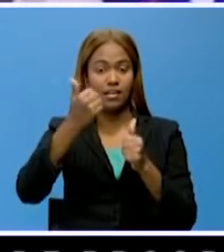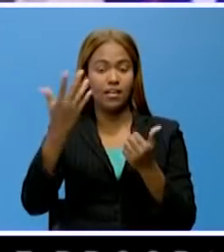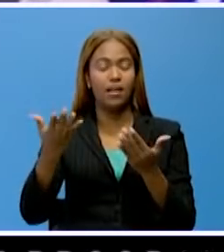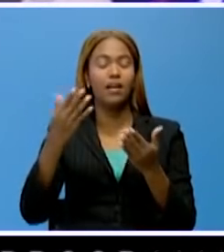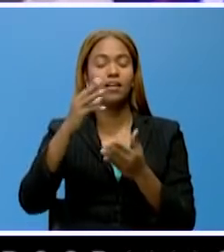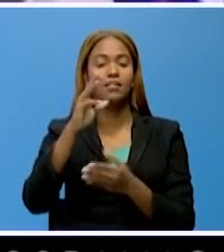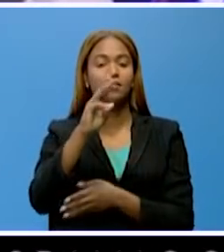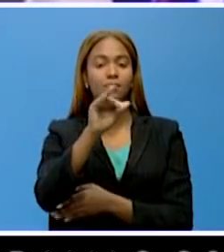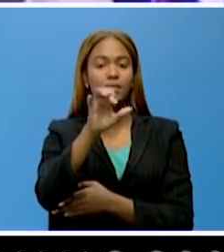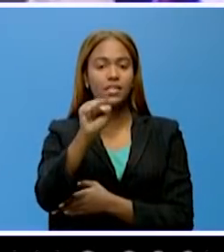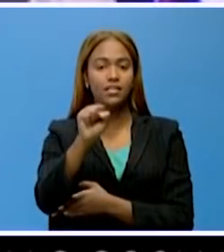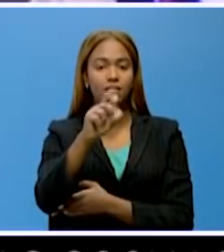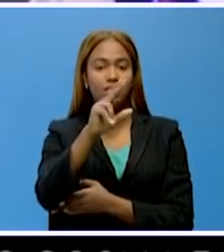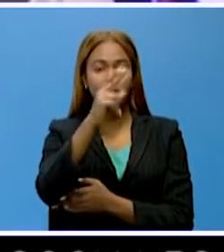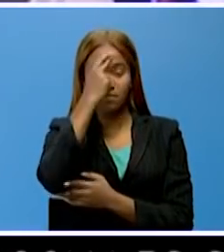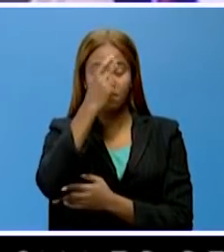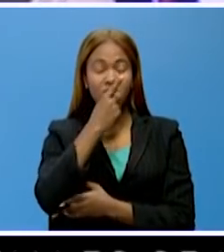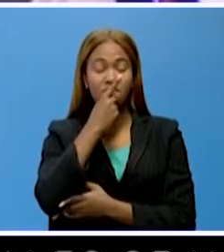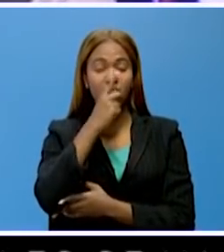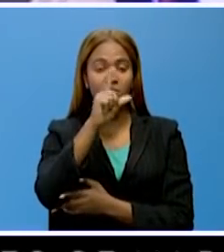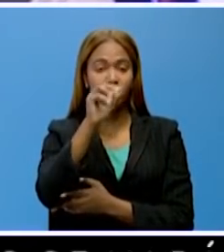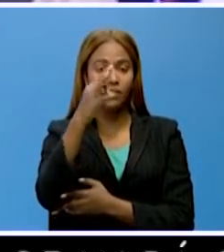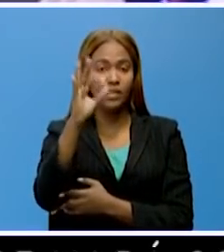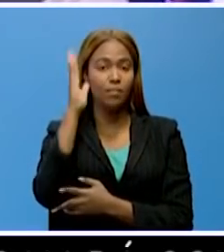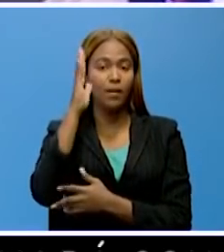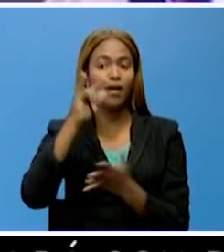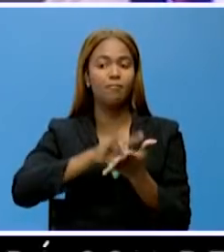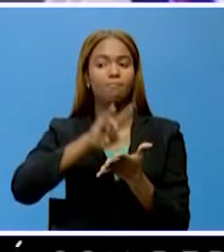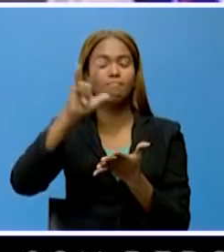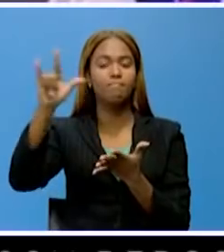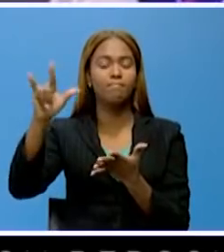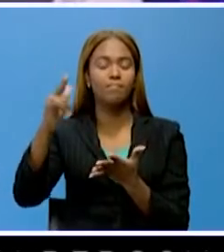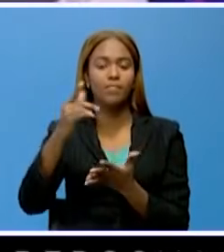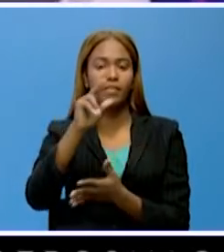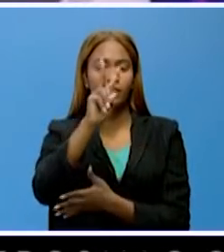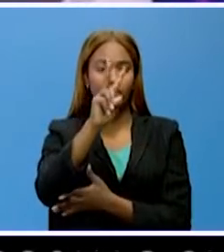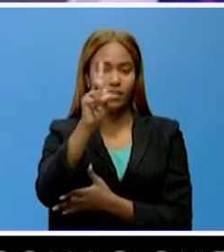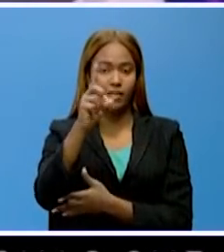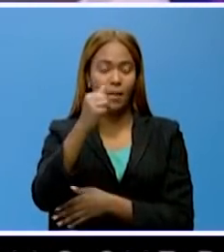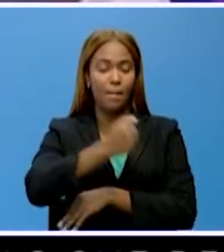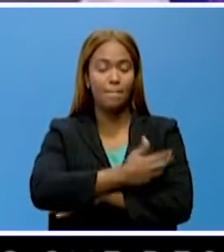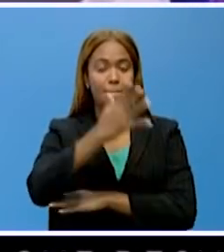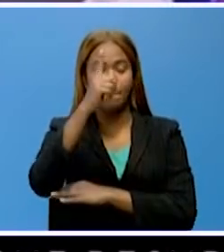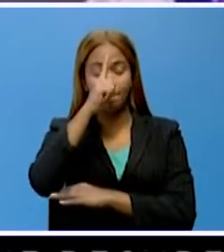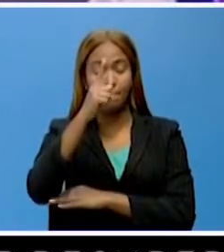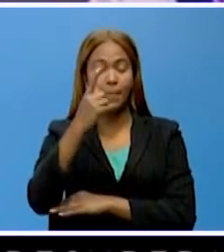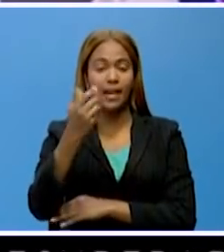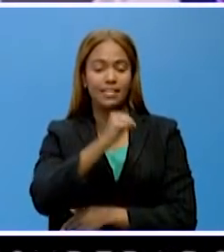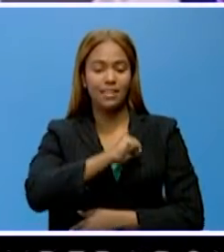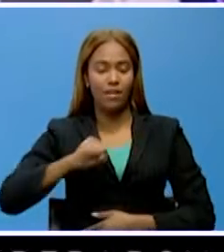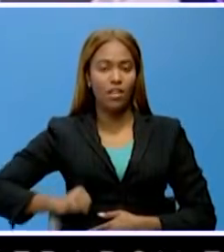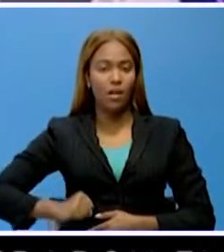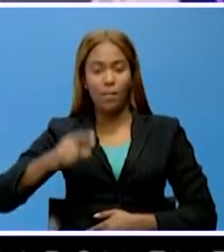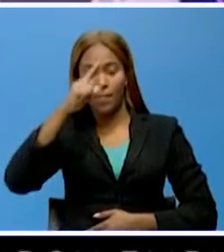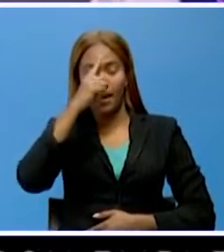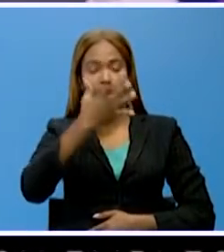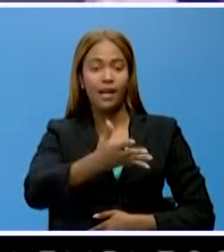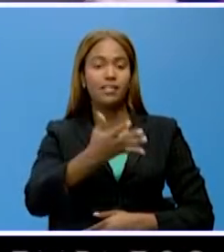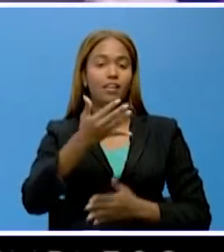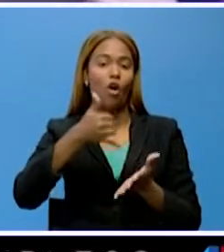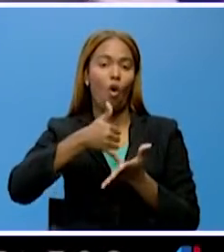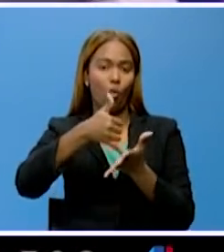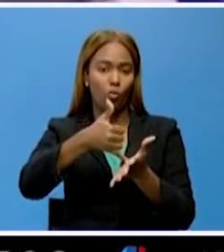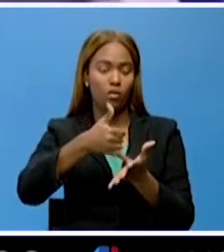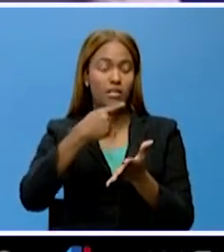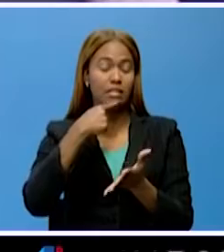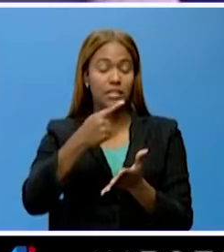República Dominicana 2019, partirá el próximo 21 de marzo a El Salvador para representar al país en el certamen de belleza. Reveló